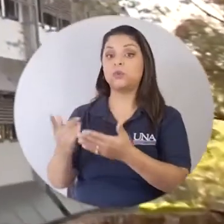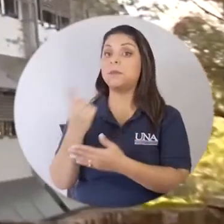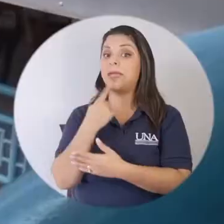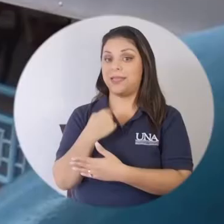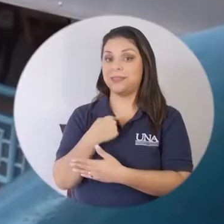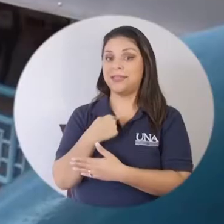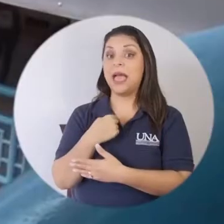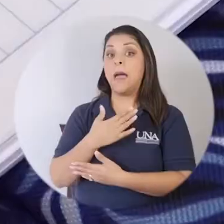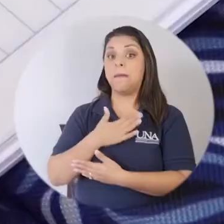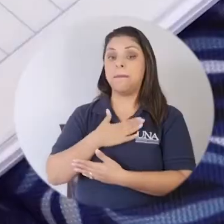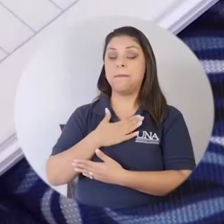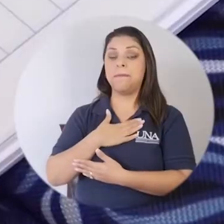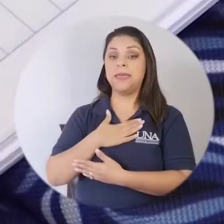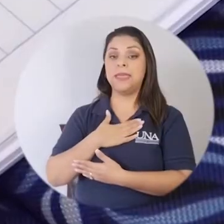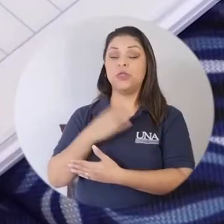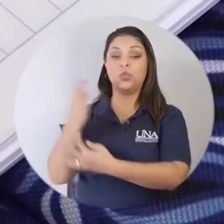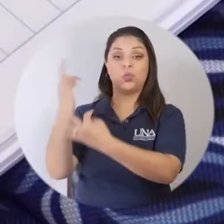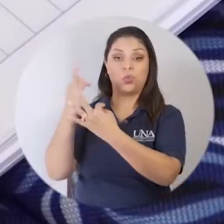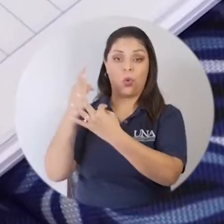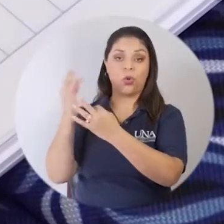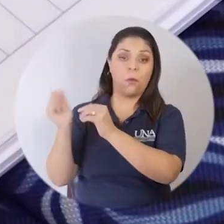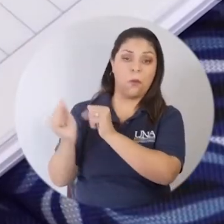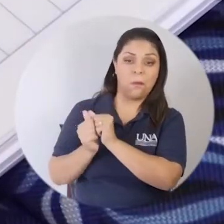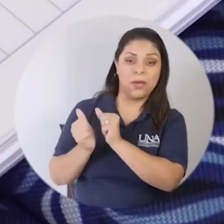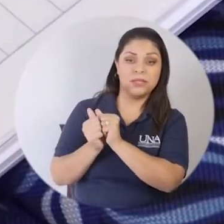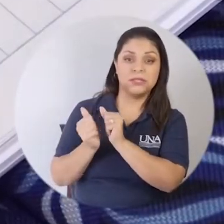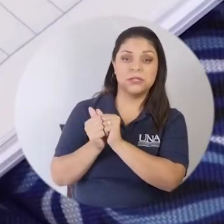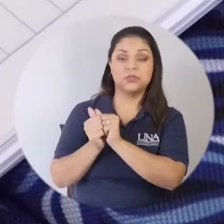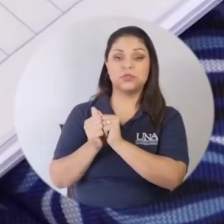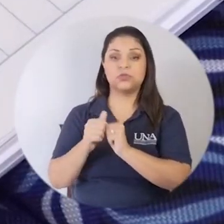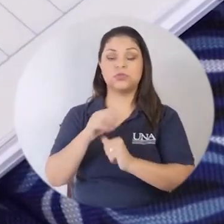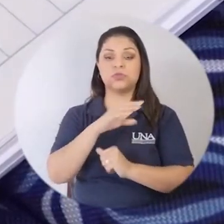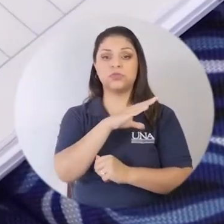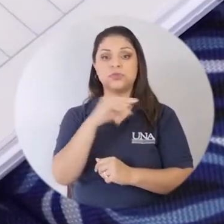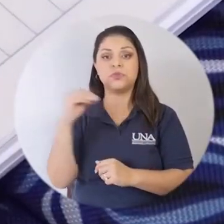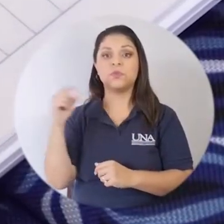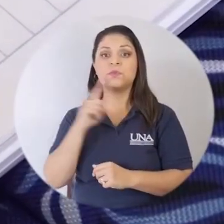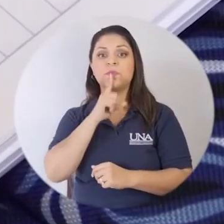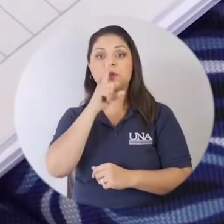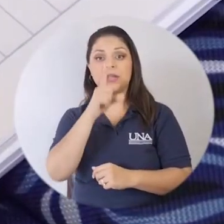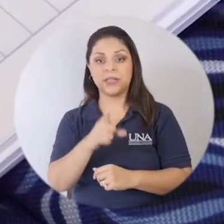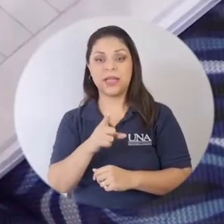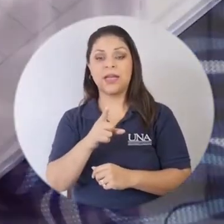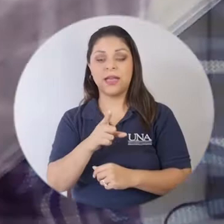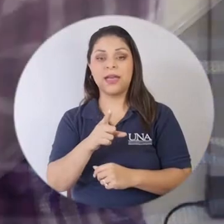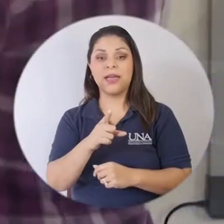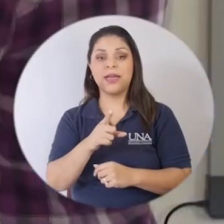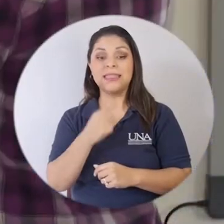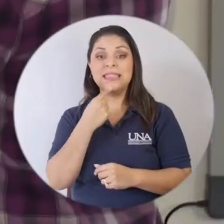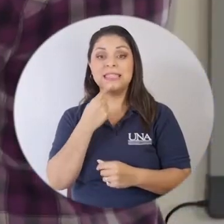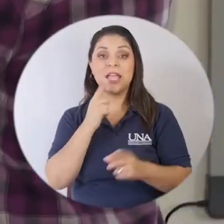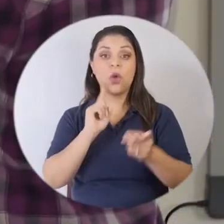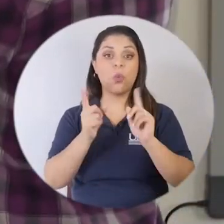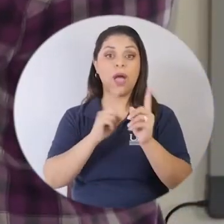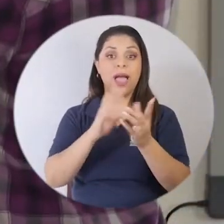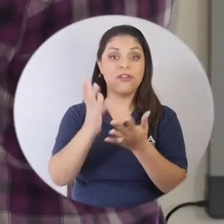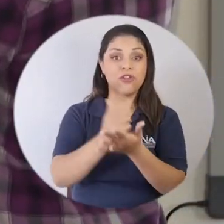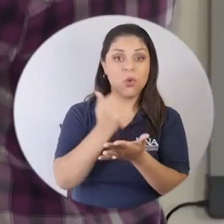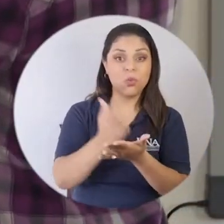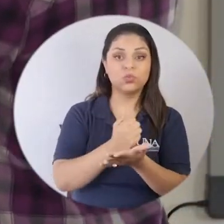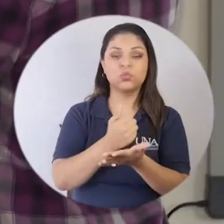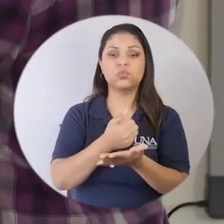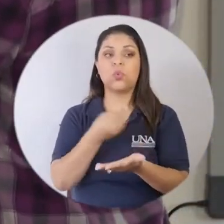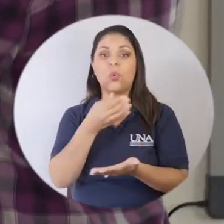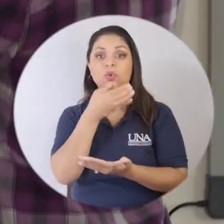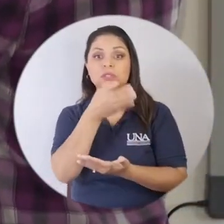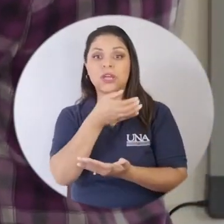ese estudiante avanzado, es de la misma zona geográfica de la que yo soy, y si él pudo y está aquí, bueno, ¿qué recursos o qué recomendaciones